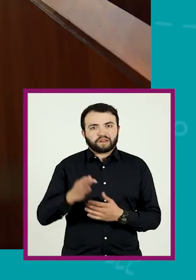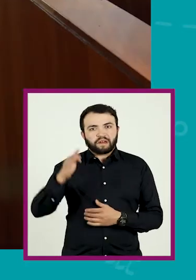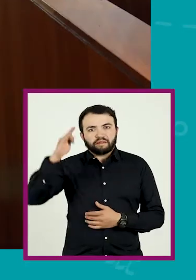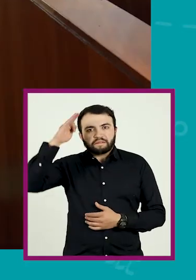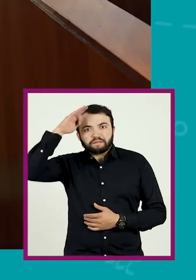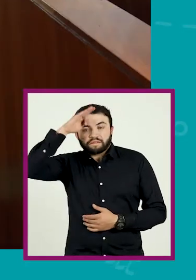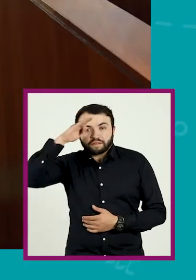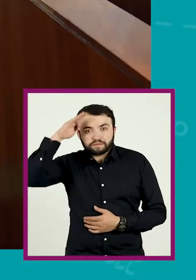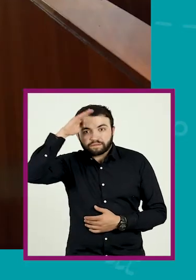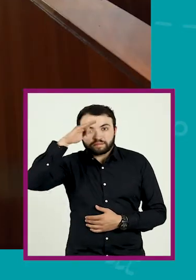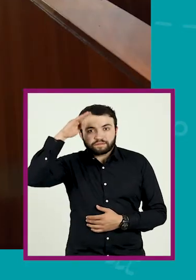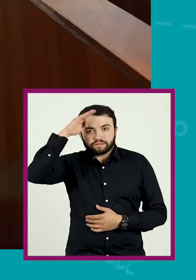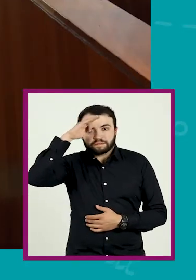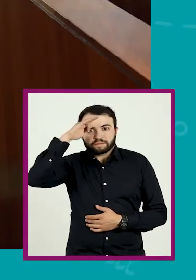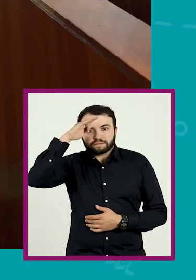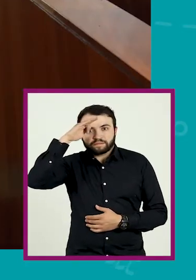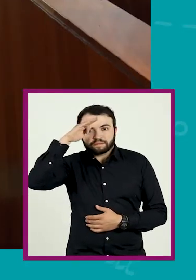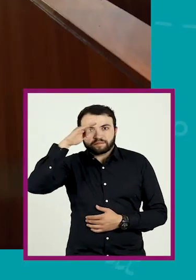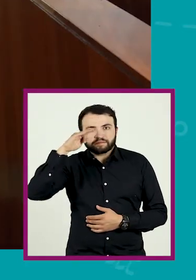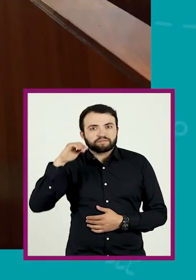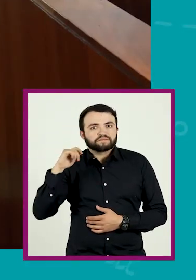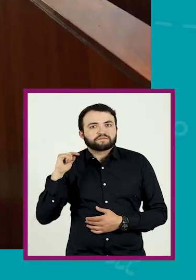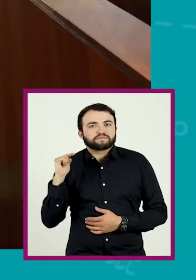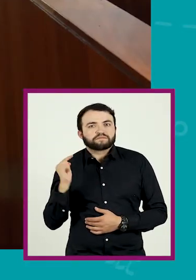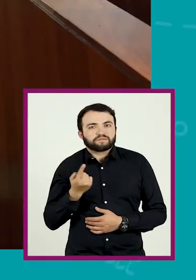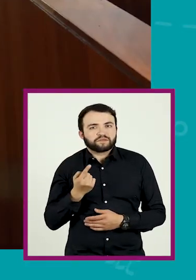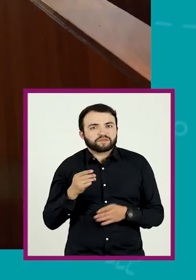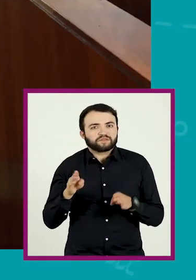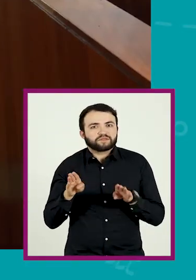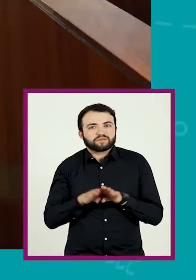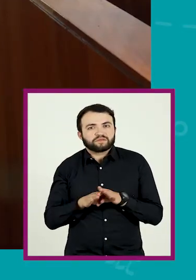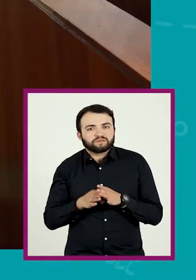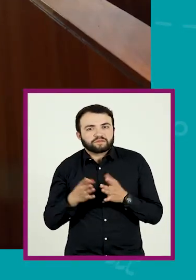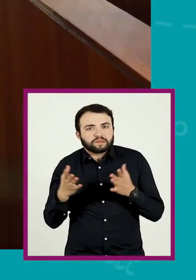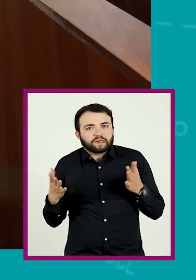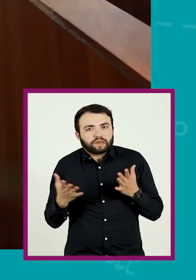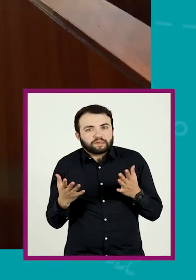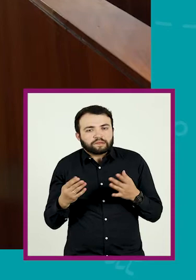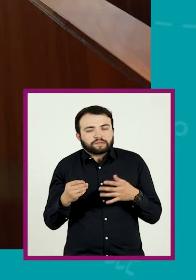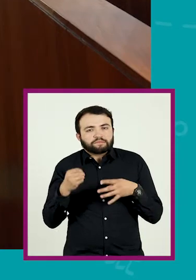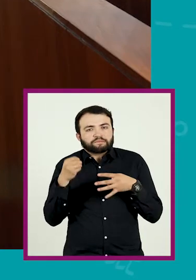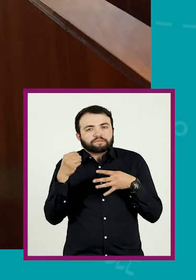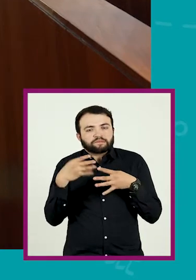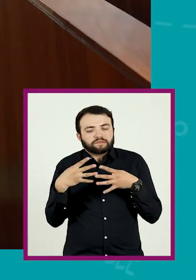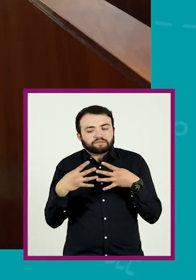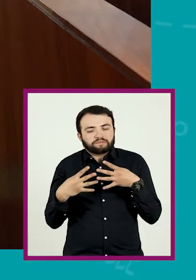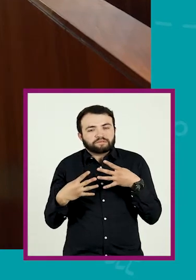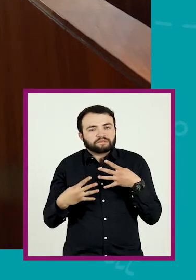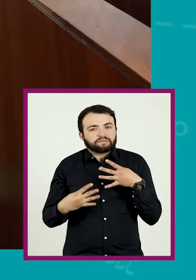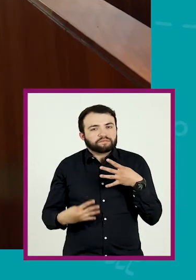La filosofía es el ejercicio sistemático, constante